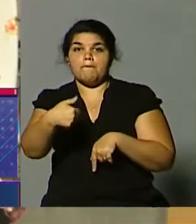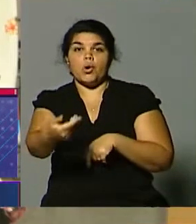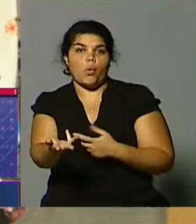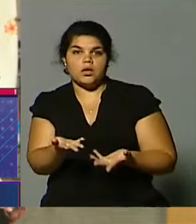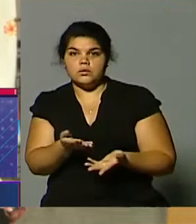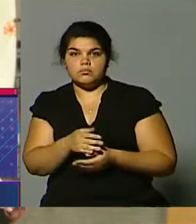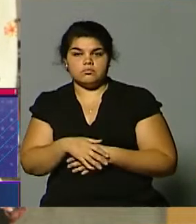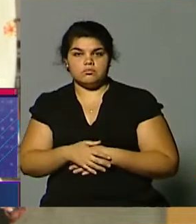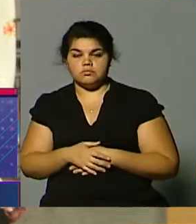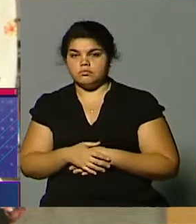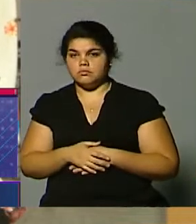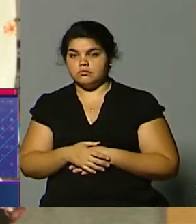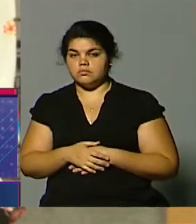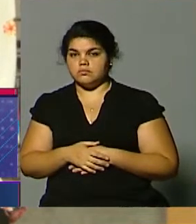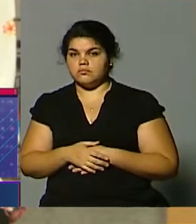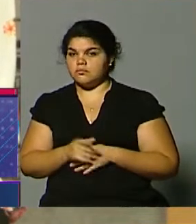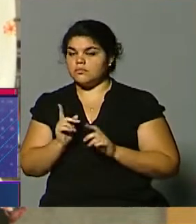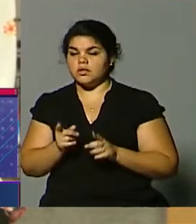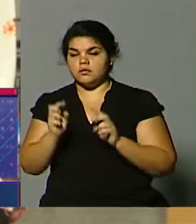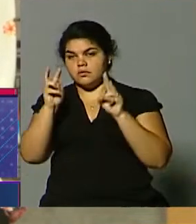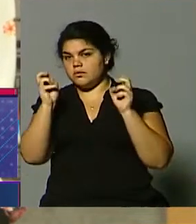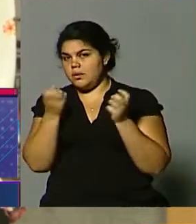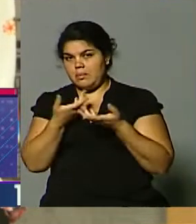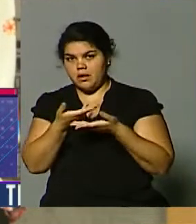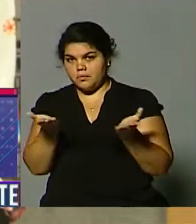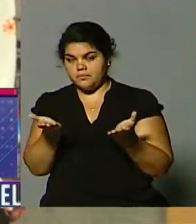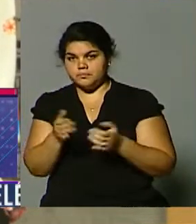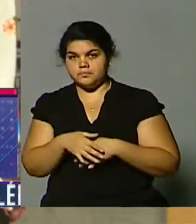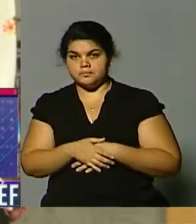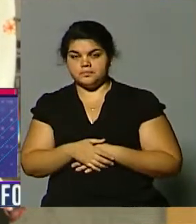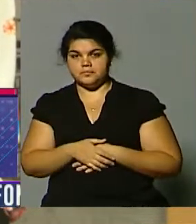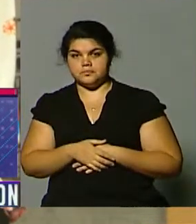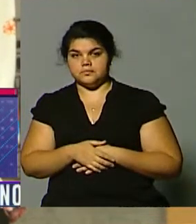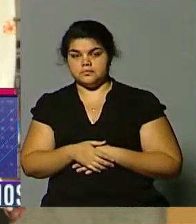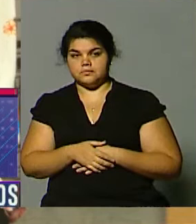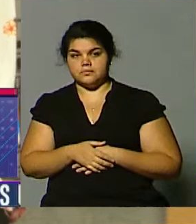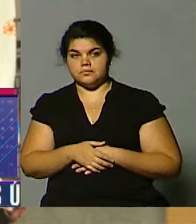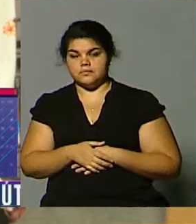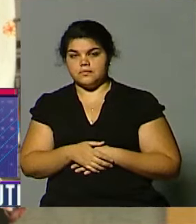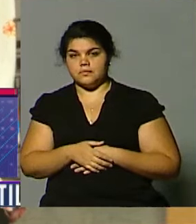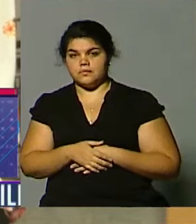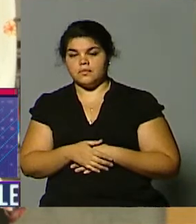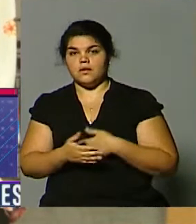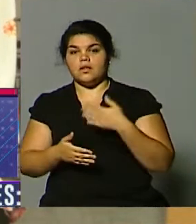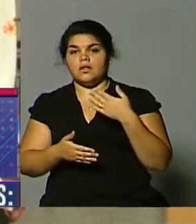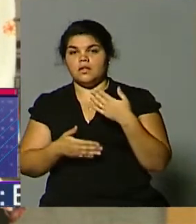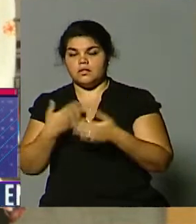bueno, hablando un poco en general, digamos, el desarrollo de videojuegos es